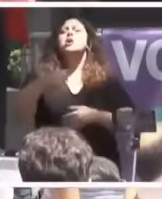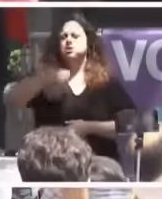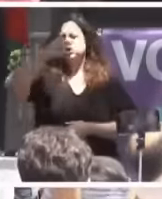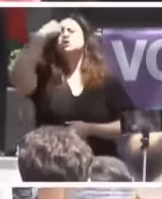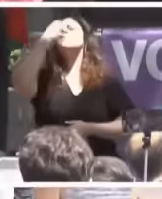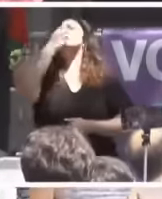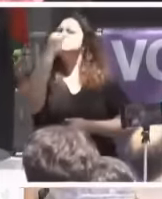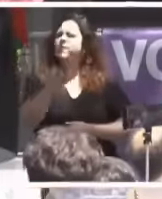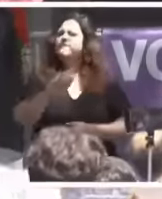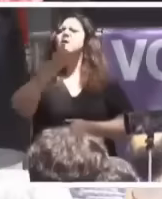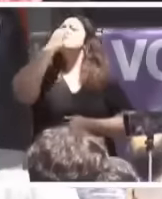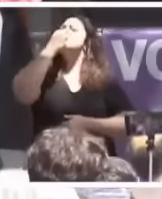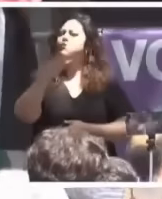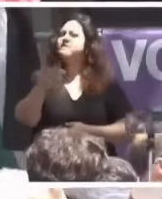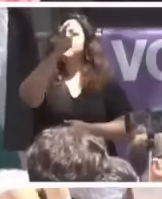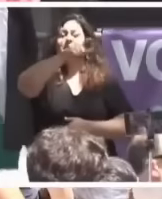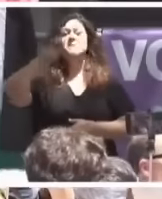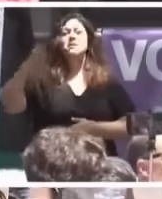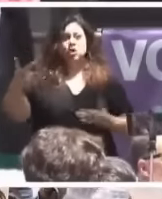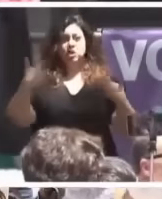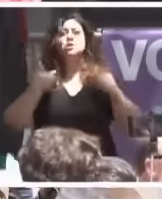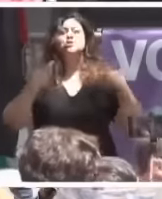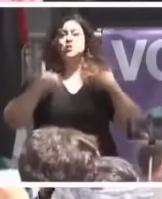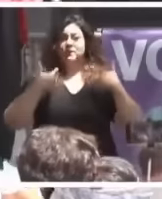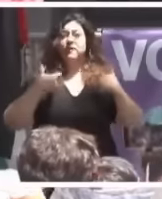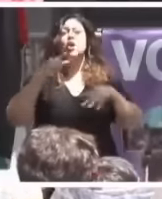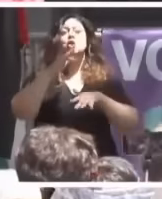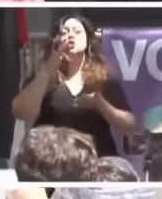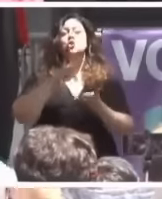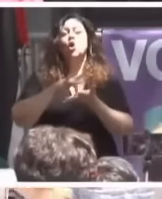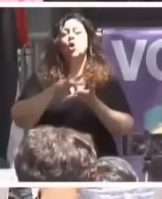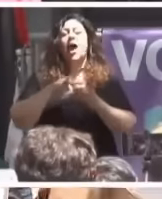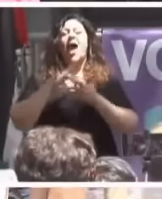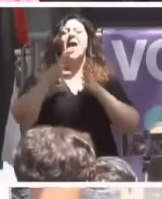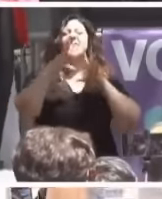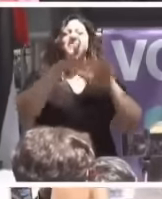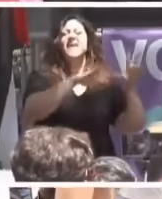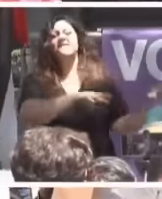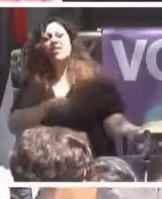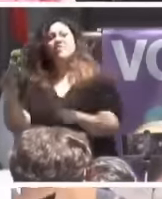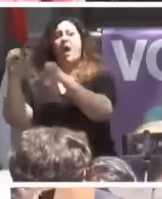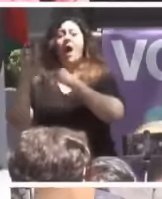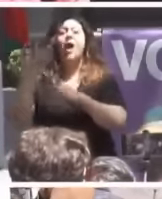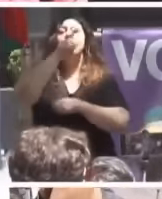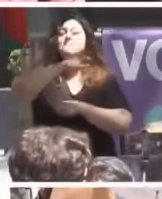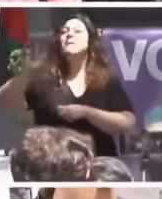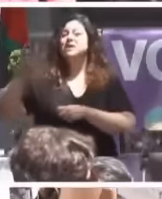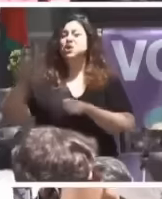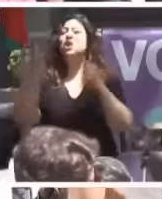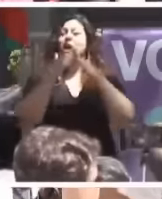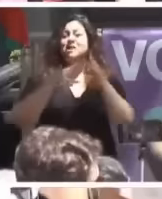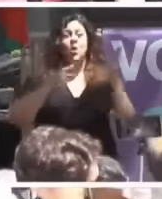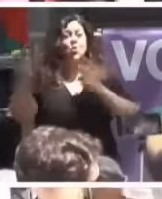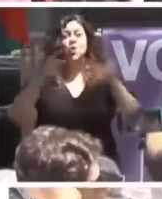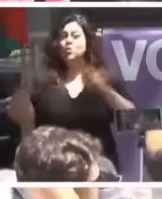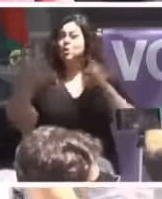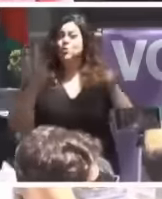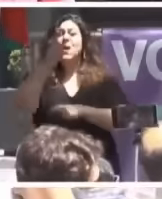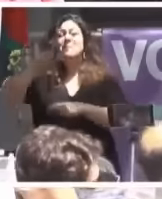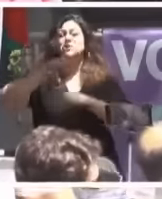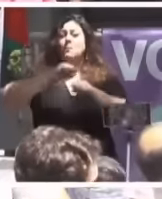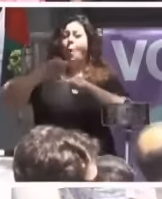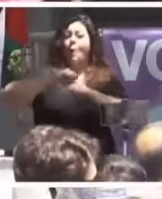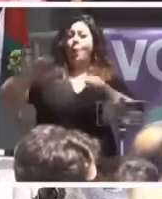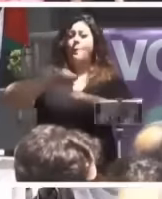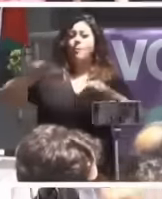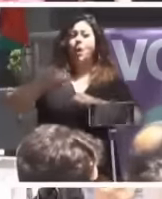bien, que el sufrimiento de la gente de la desbandada, la gente que huyó de sus casas, la gente que fue bombardeada, ese